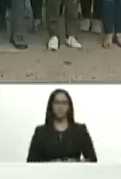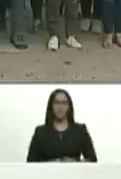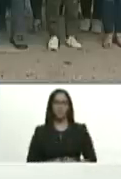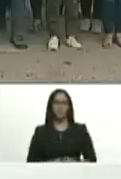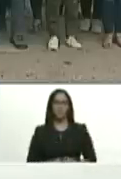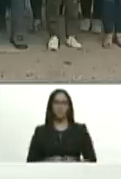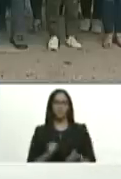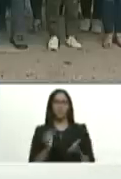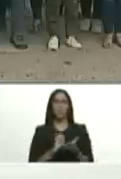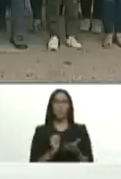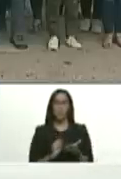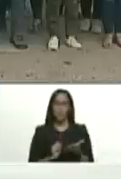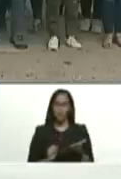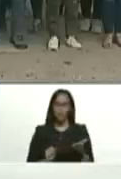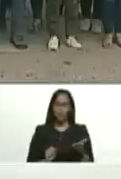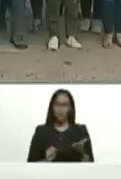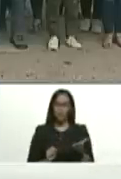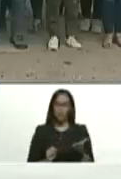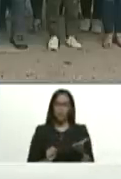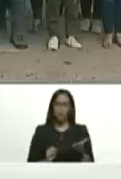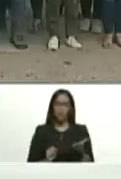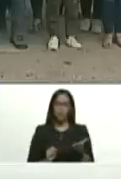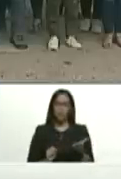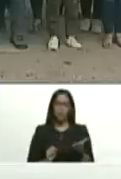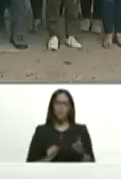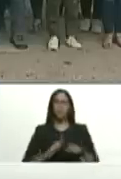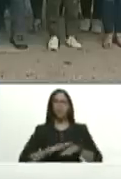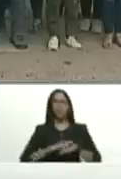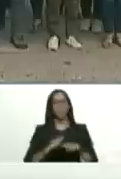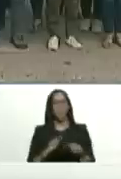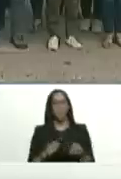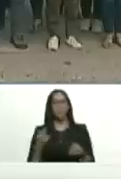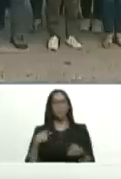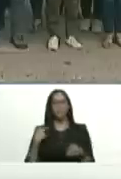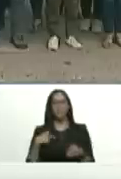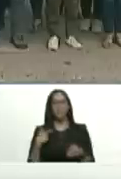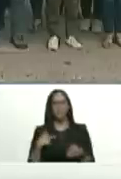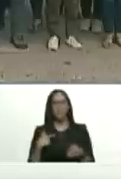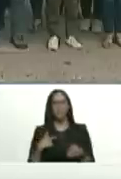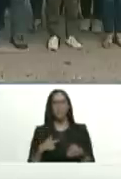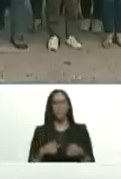Toma nota, porque tenemos que